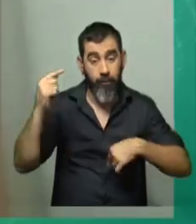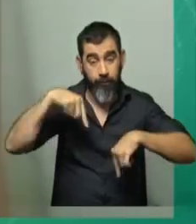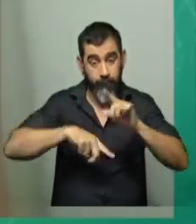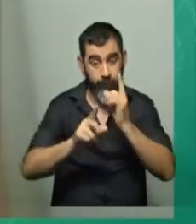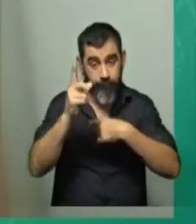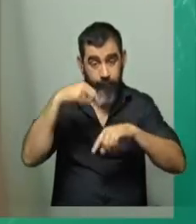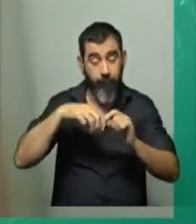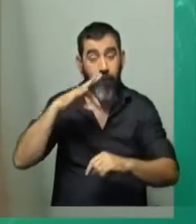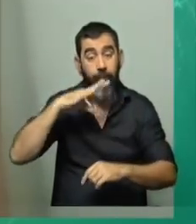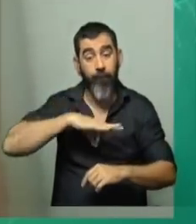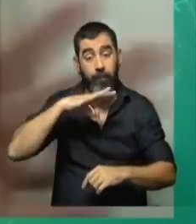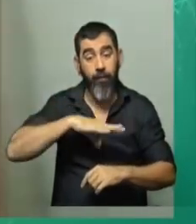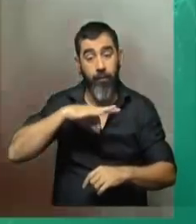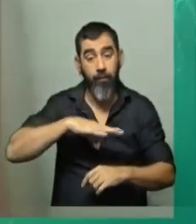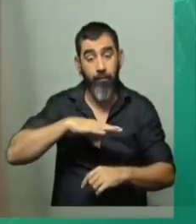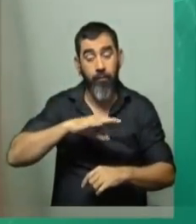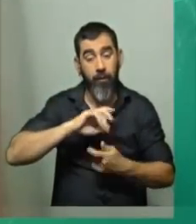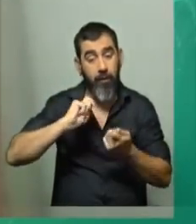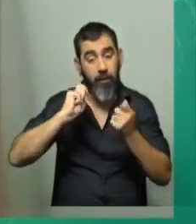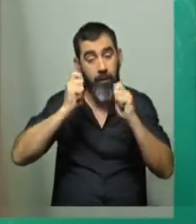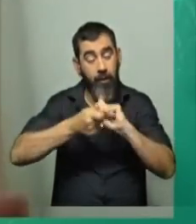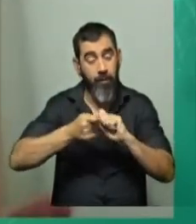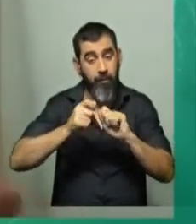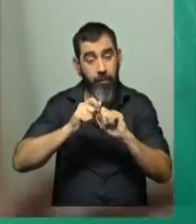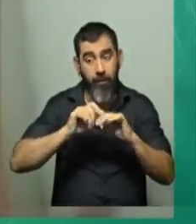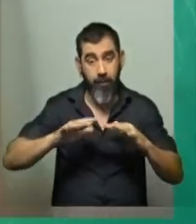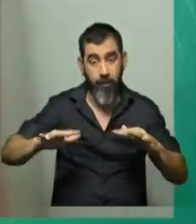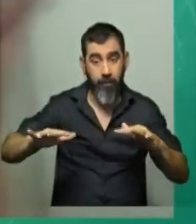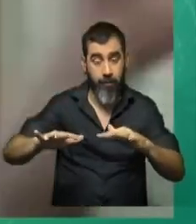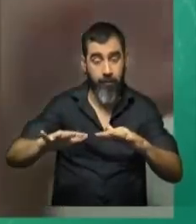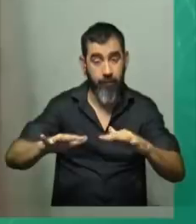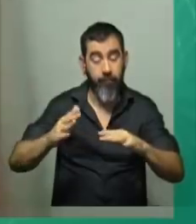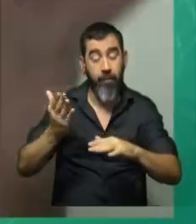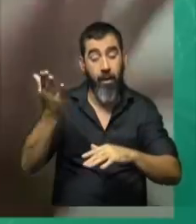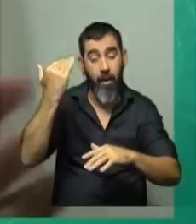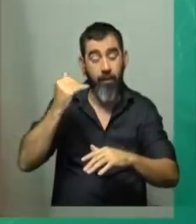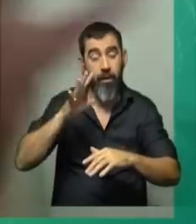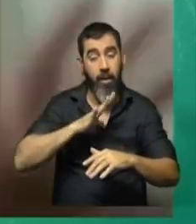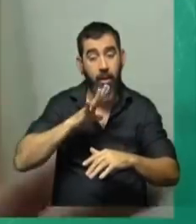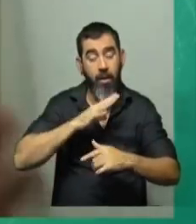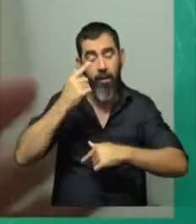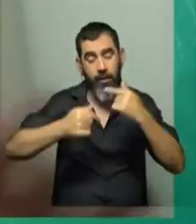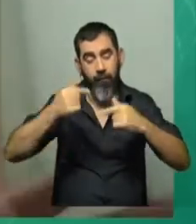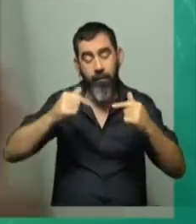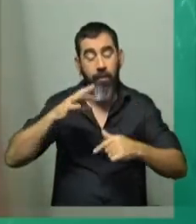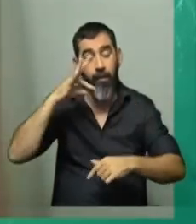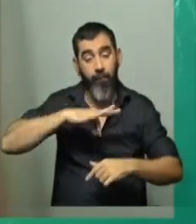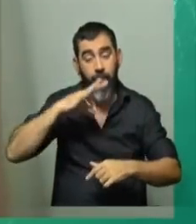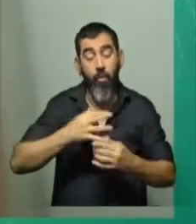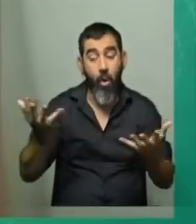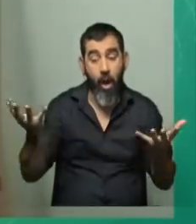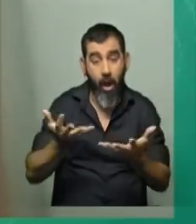esencialmente es había un cambio en la epidemiología, pasamos de tener circulación de diversas variantes,